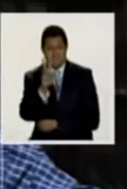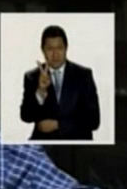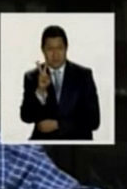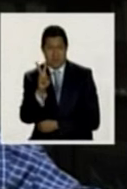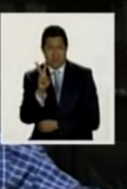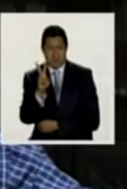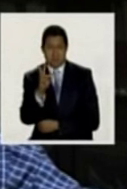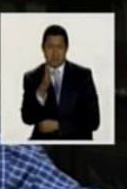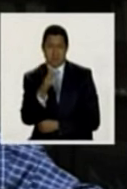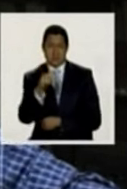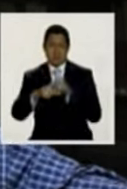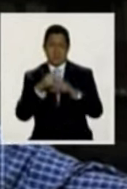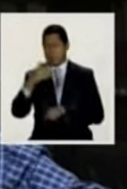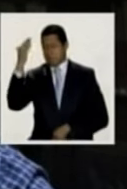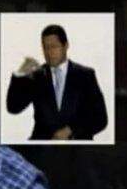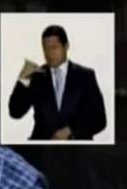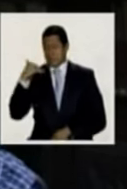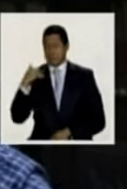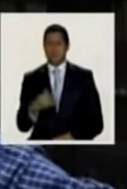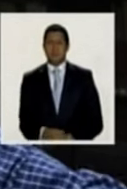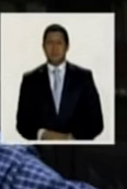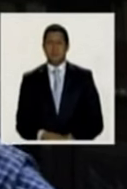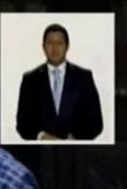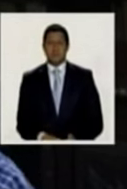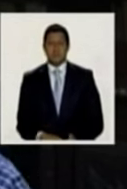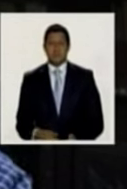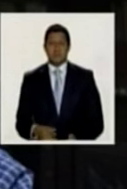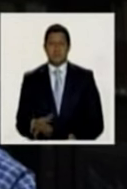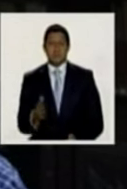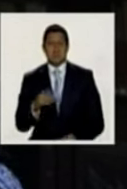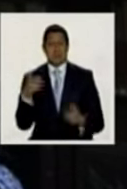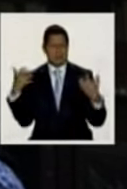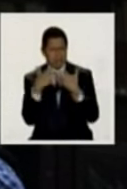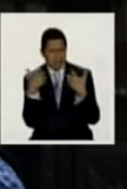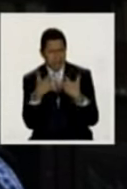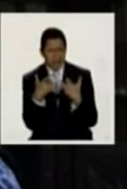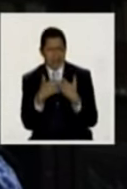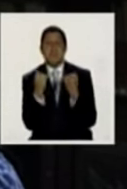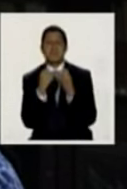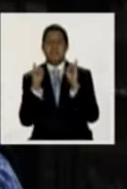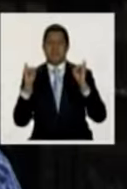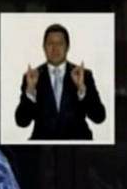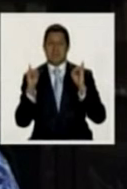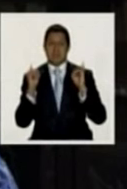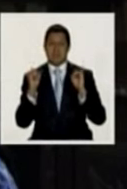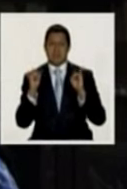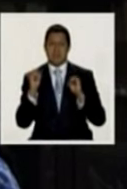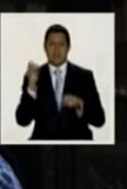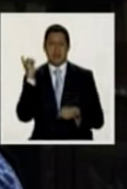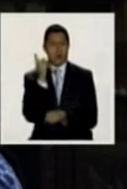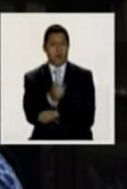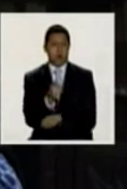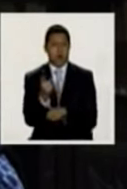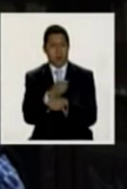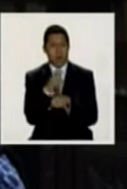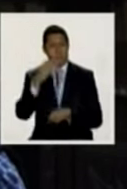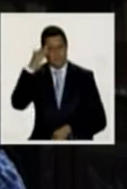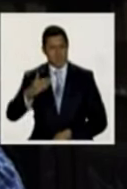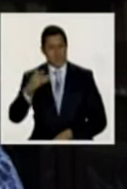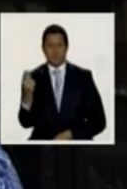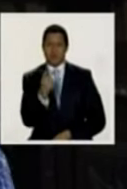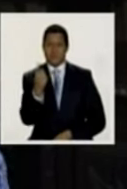desde mediados del siglo pasado, incluso desde la guerra de independencia, había sido gobernada por